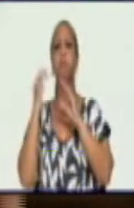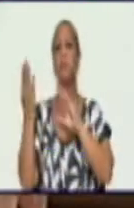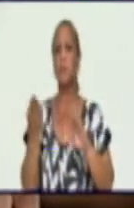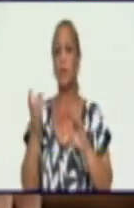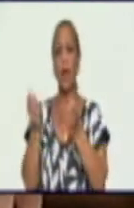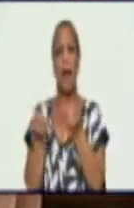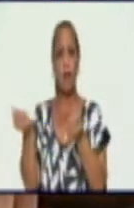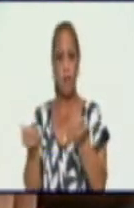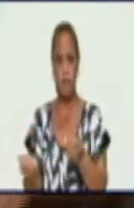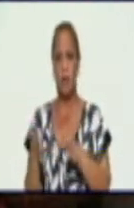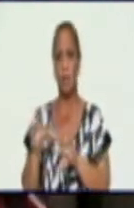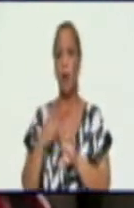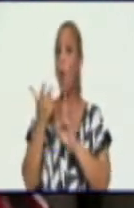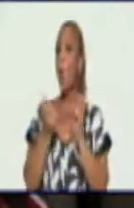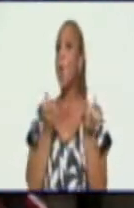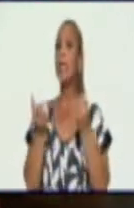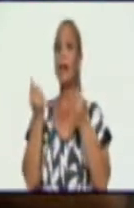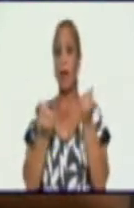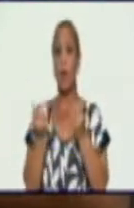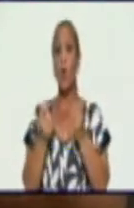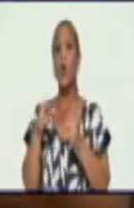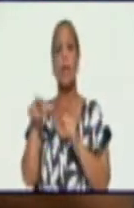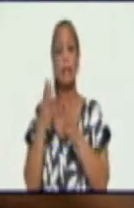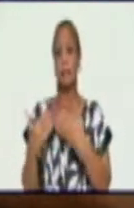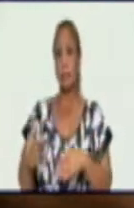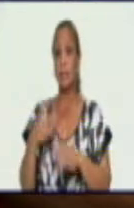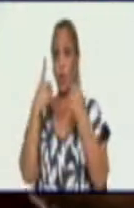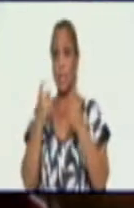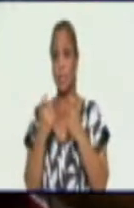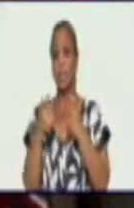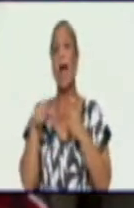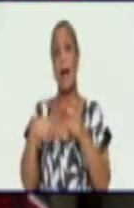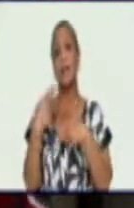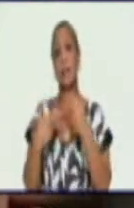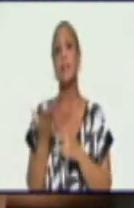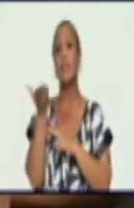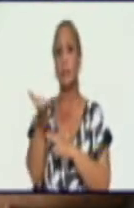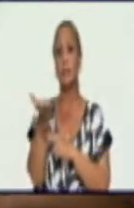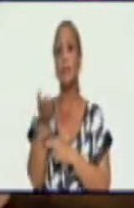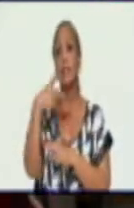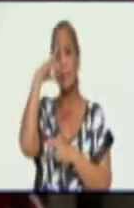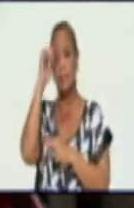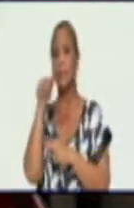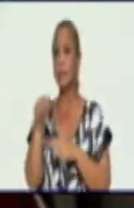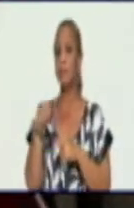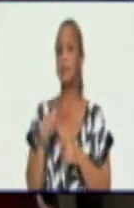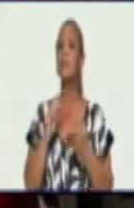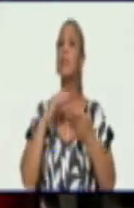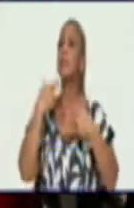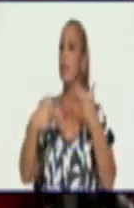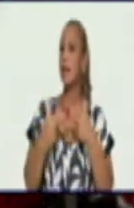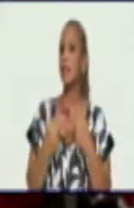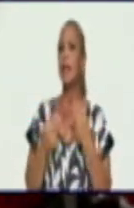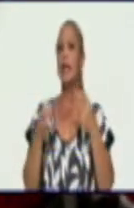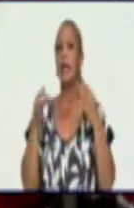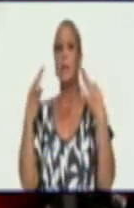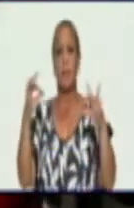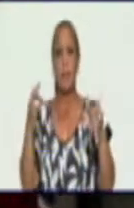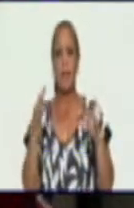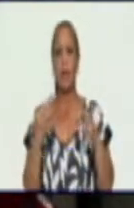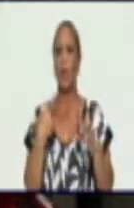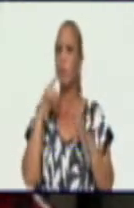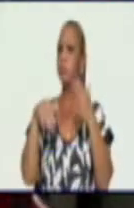carro que sea que lo amerite. Se hace la solicitud, la demanda del grupo de transporte y habilitamos el FICA un día. Hacemos los trámites con el MININ un día para registro